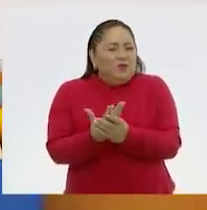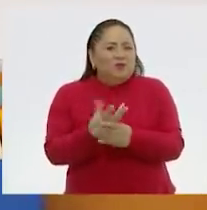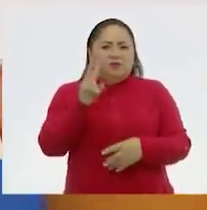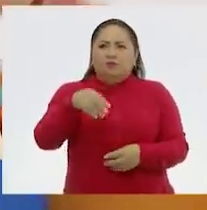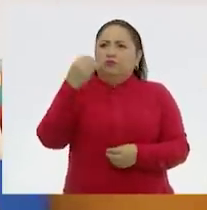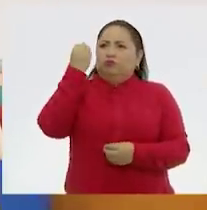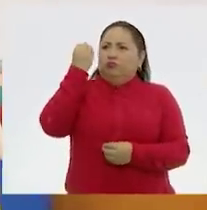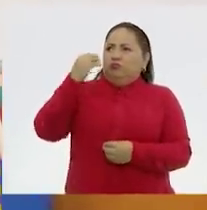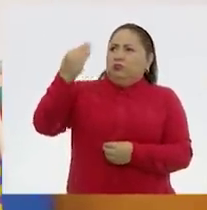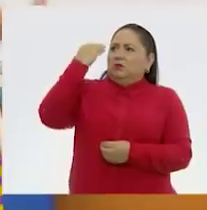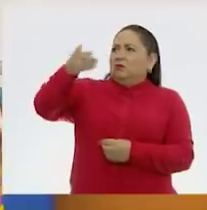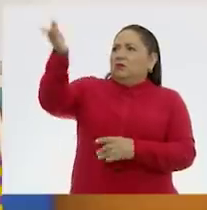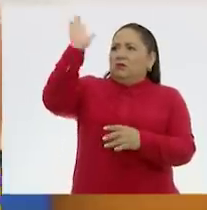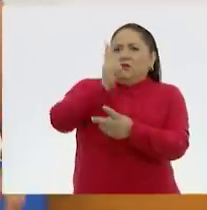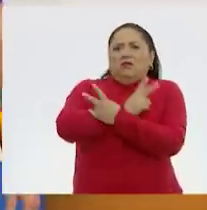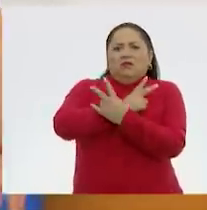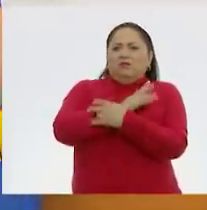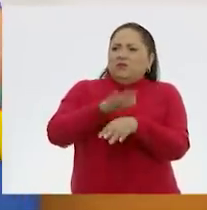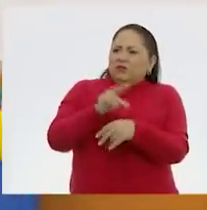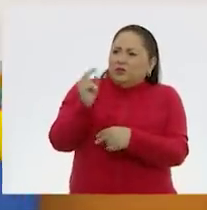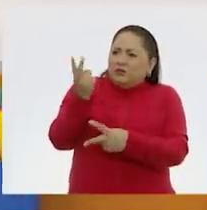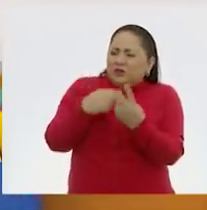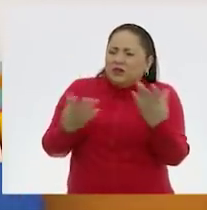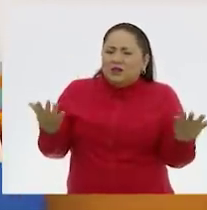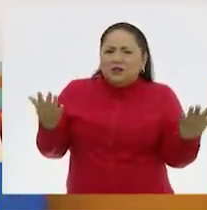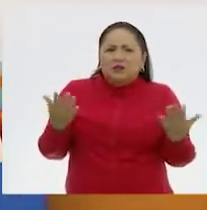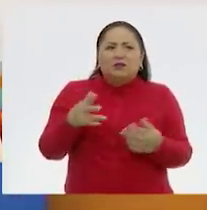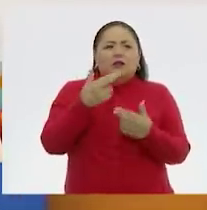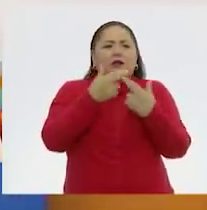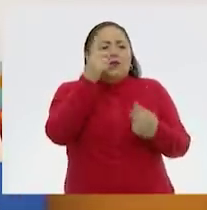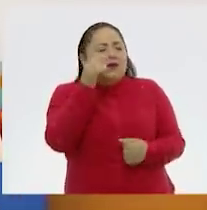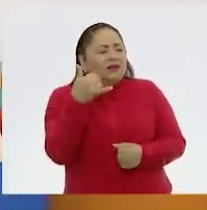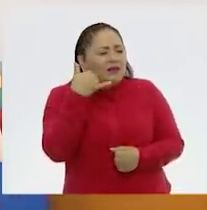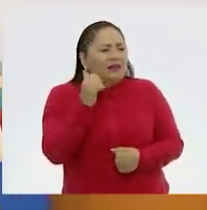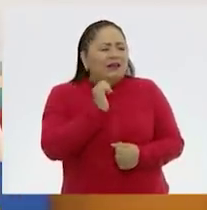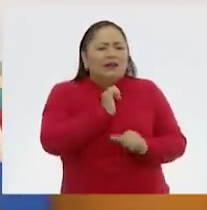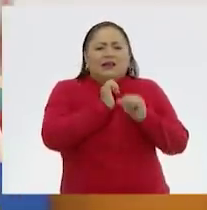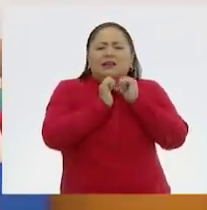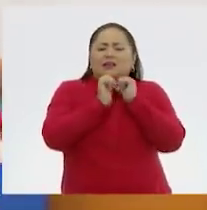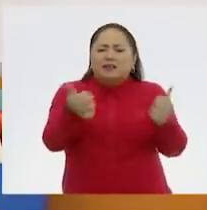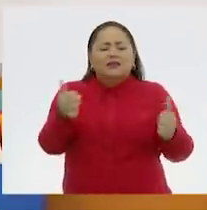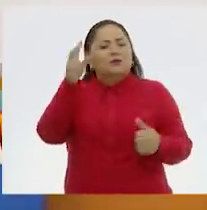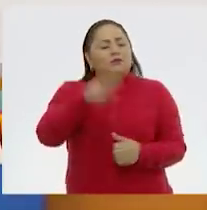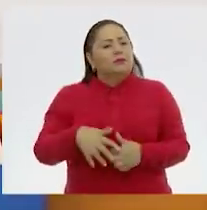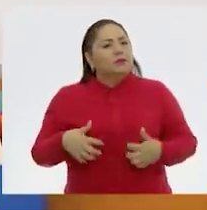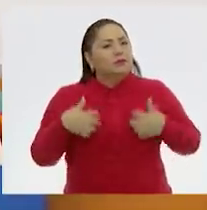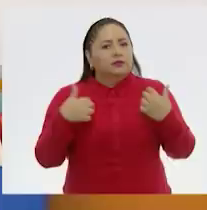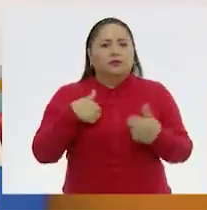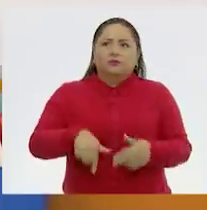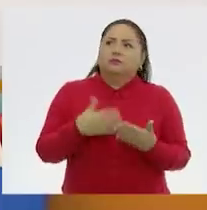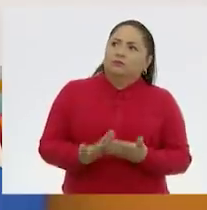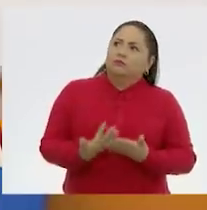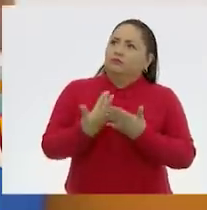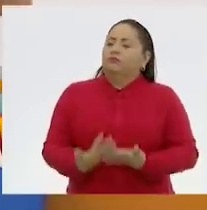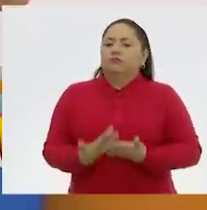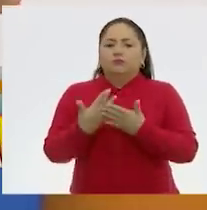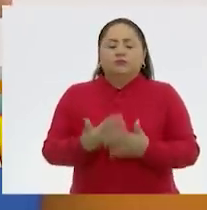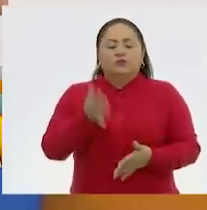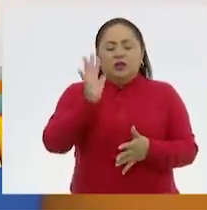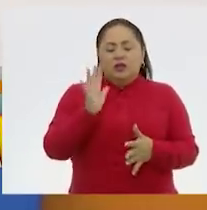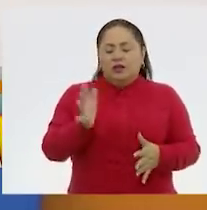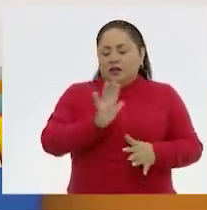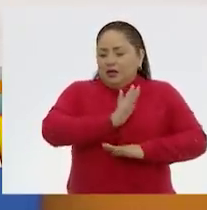mucho tiempo de vacaciones, ya, ¿por qué no viene? Y ni una llamada, ni una llamada, nada. Y yo aquí esperando, ya